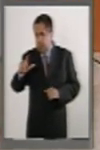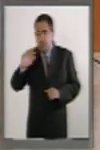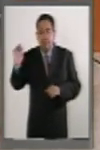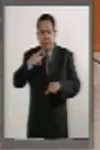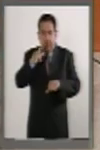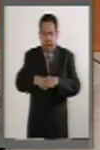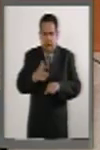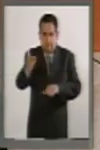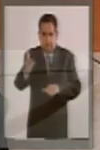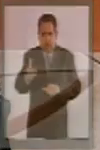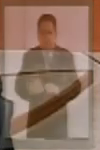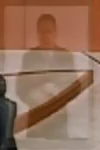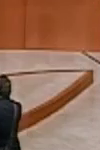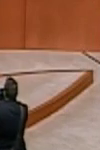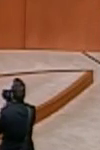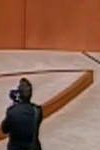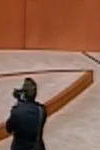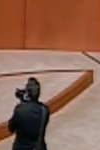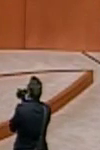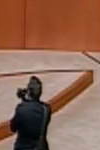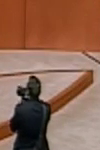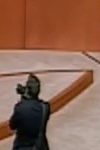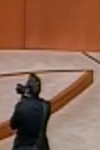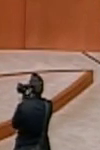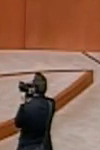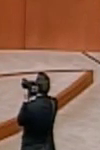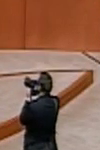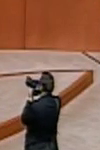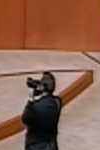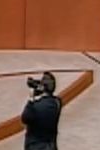Federal. Tiene usted el uso de la palabra, señor senador.